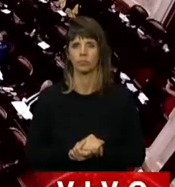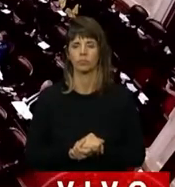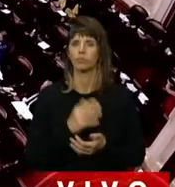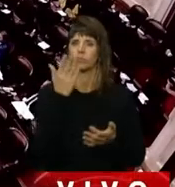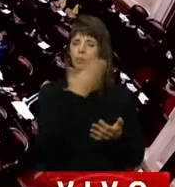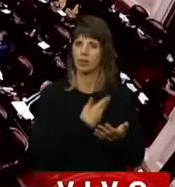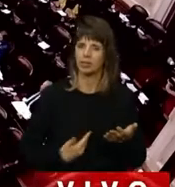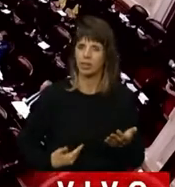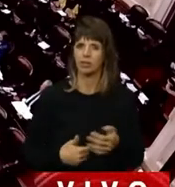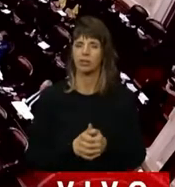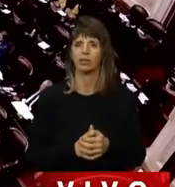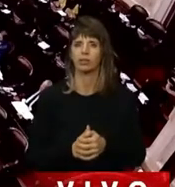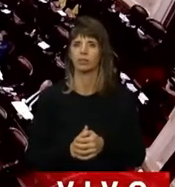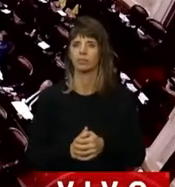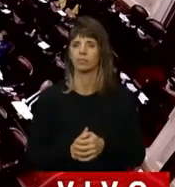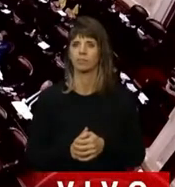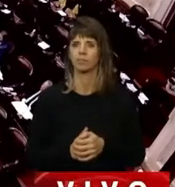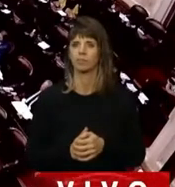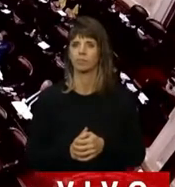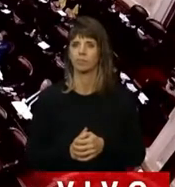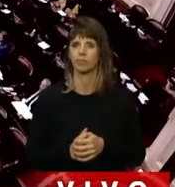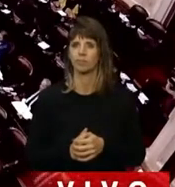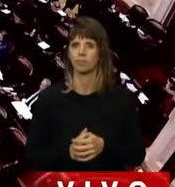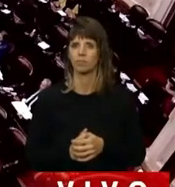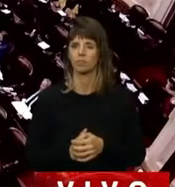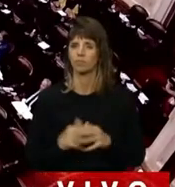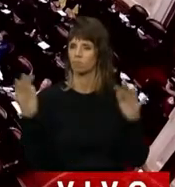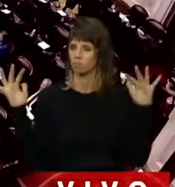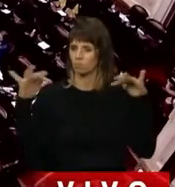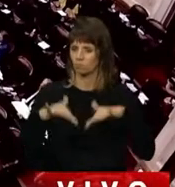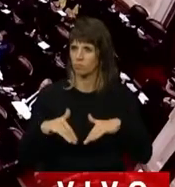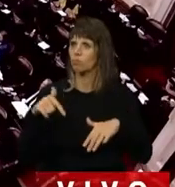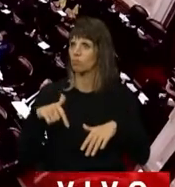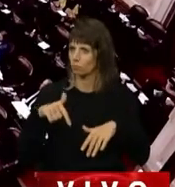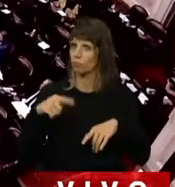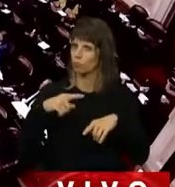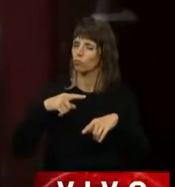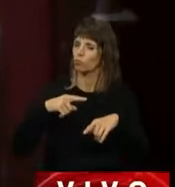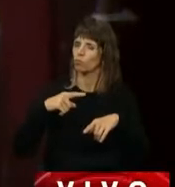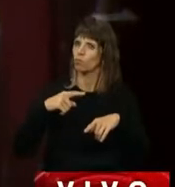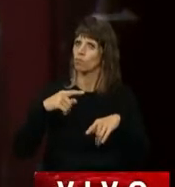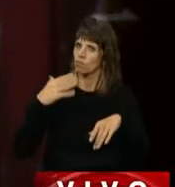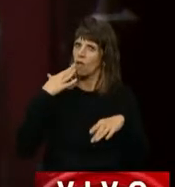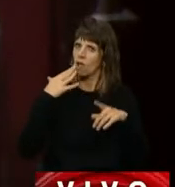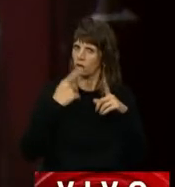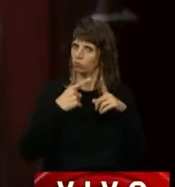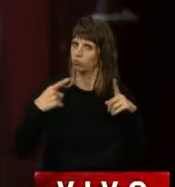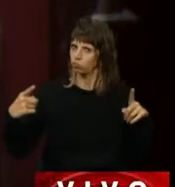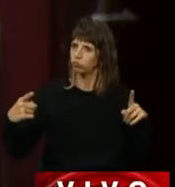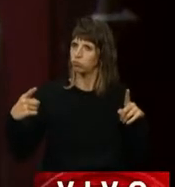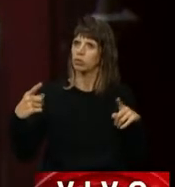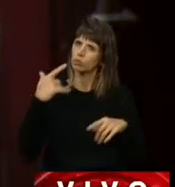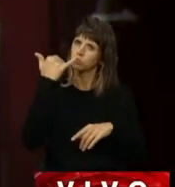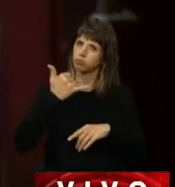Señor presidente, estamos acá en una larga tarde con planteos que hacen